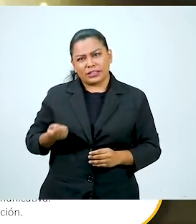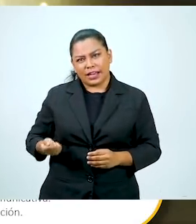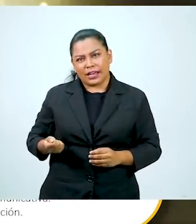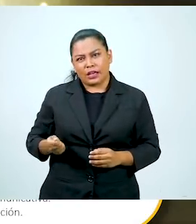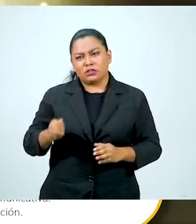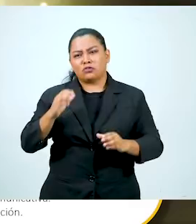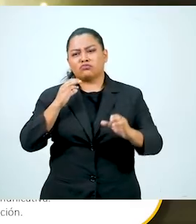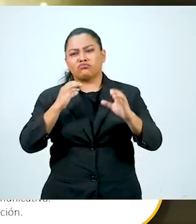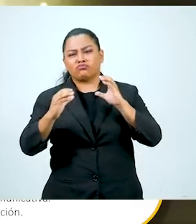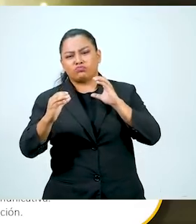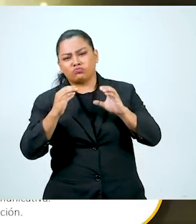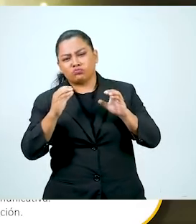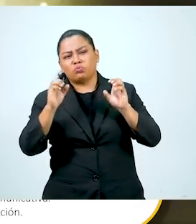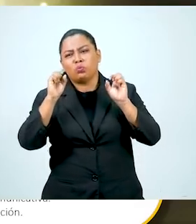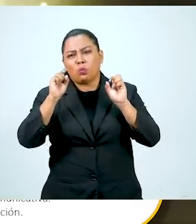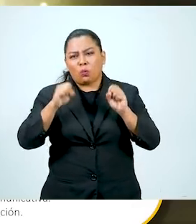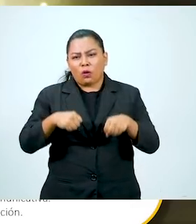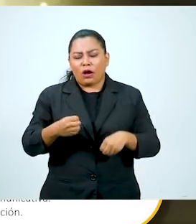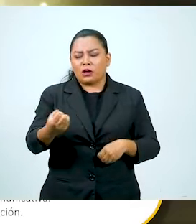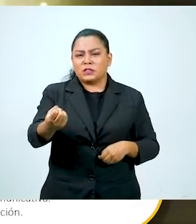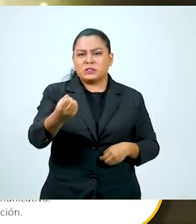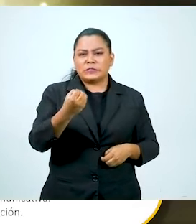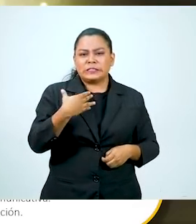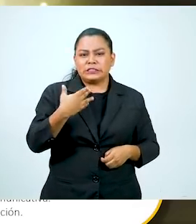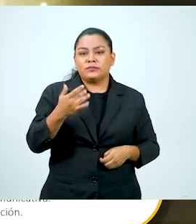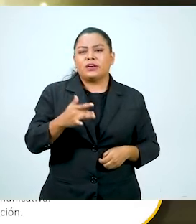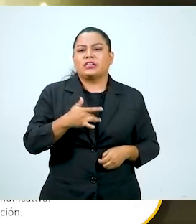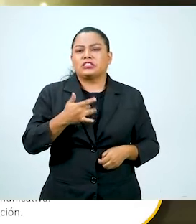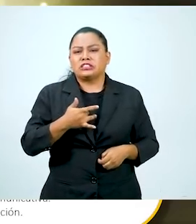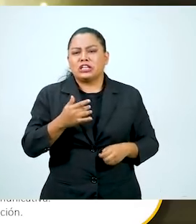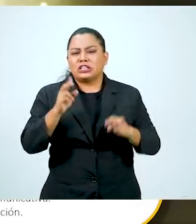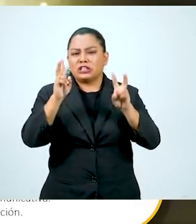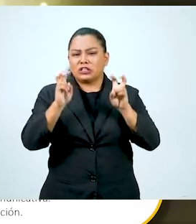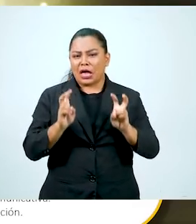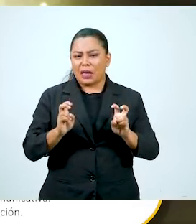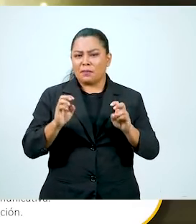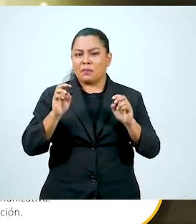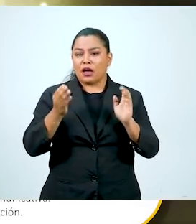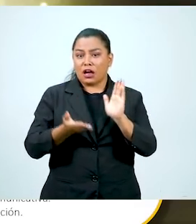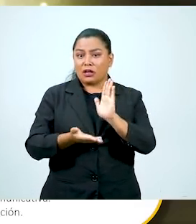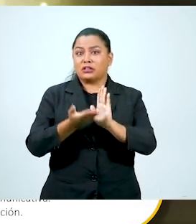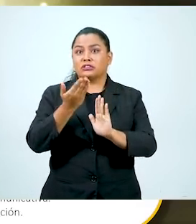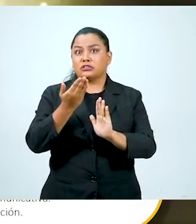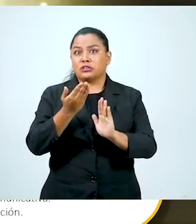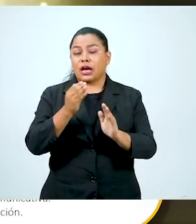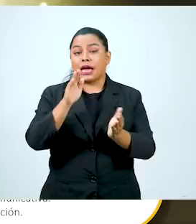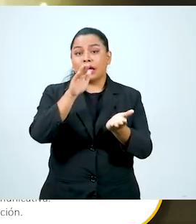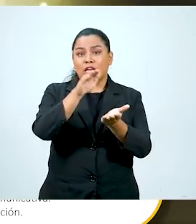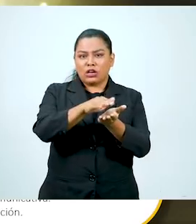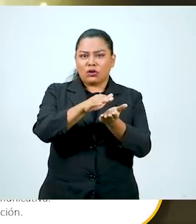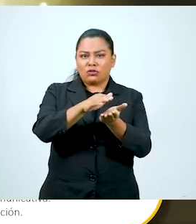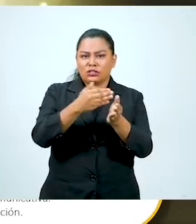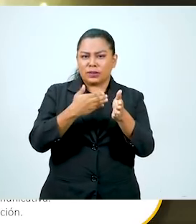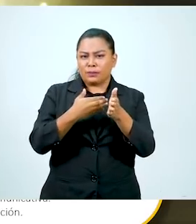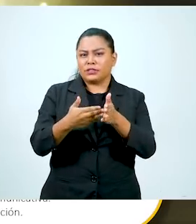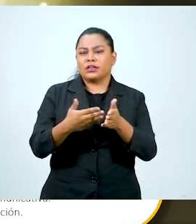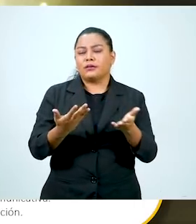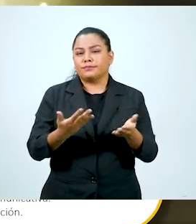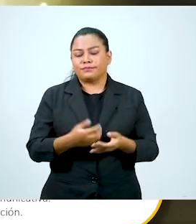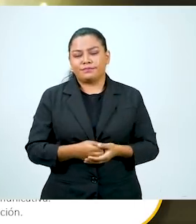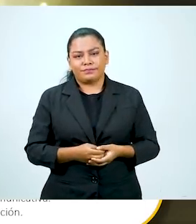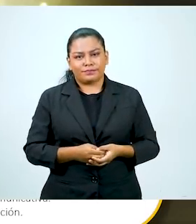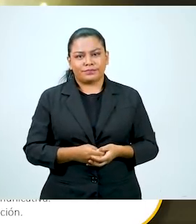estudiantado en conversaciones en las que comenten lo que infieren del contenido a desarrollar en la unidad a